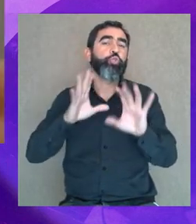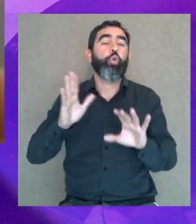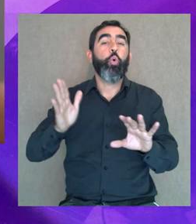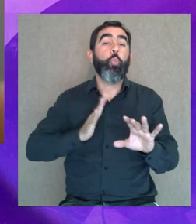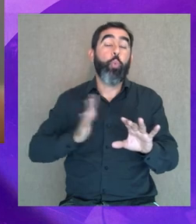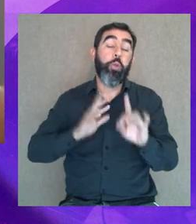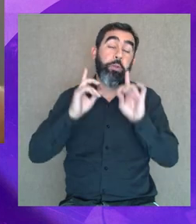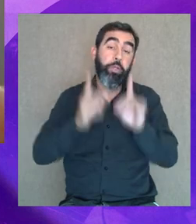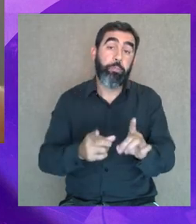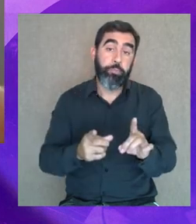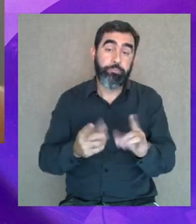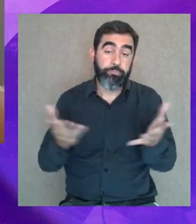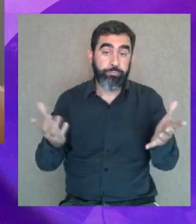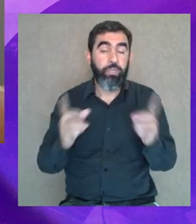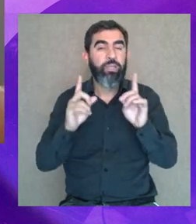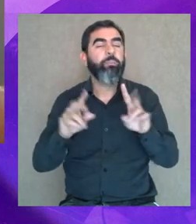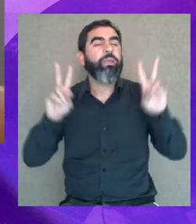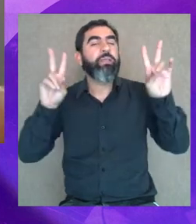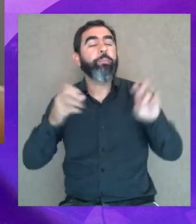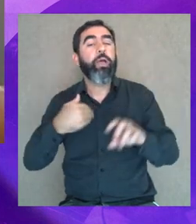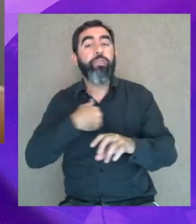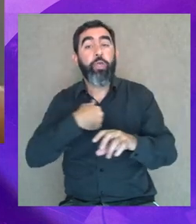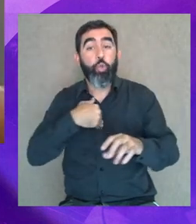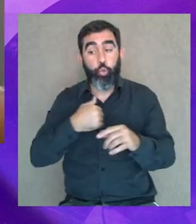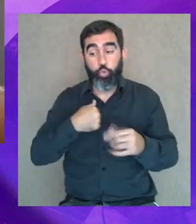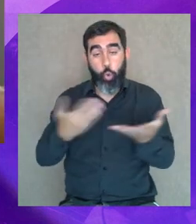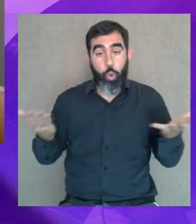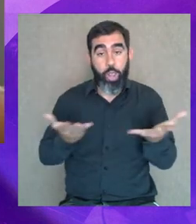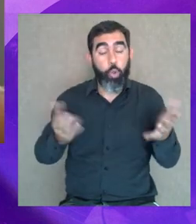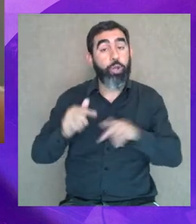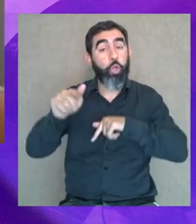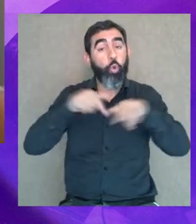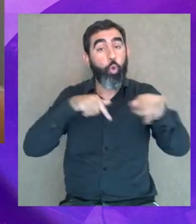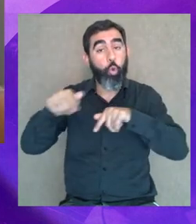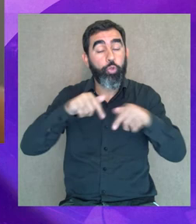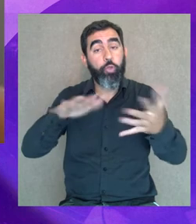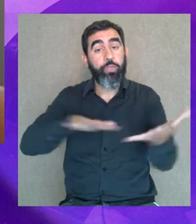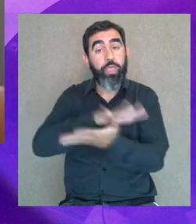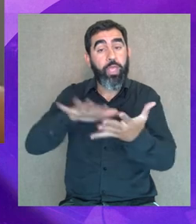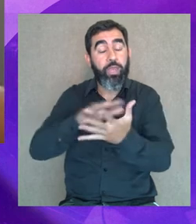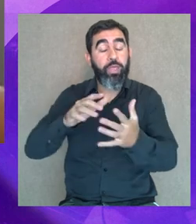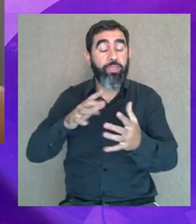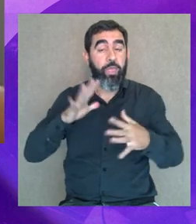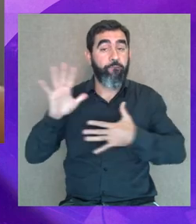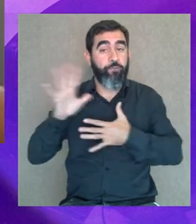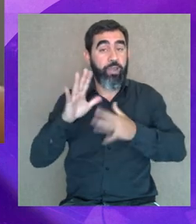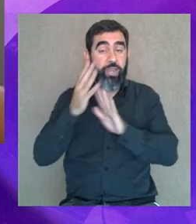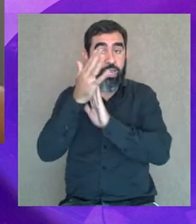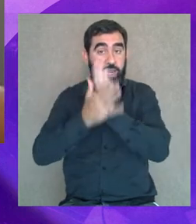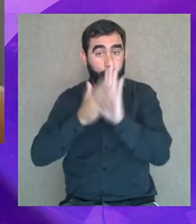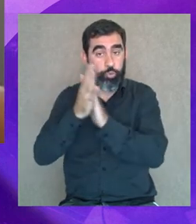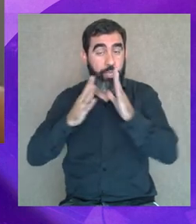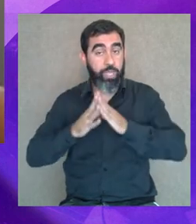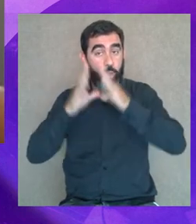sea fue cambiando y ahora quería hablar un poco del en el rol que éste adora la coordinación del área contemporánea de las pues nacional de danza